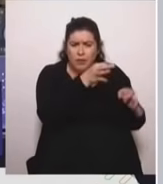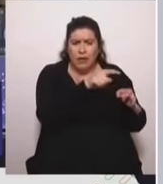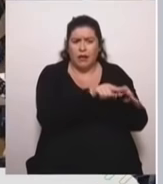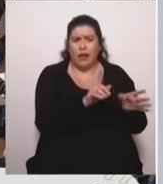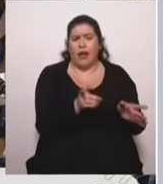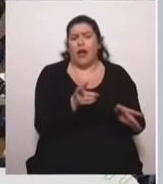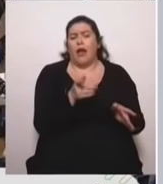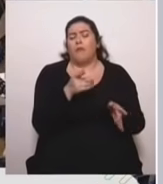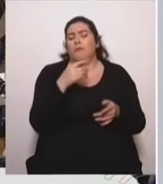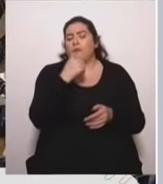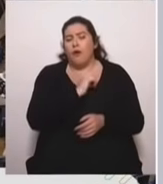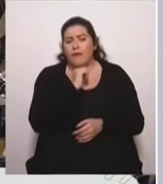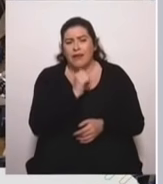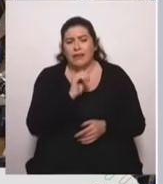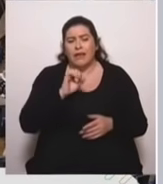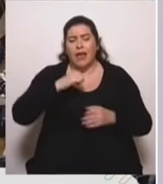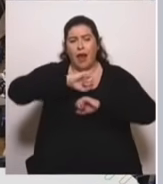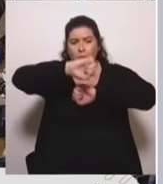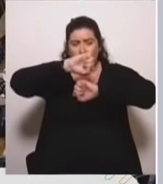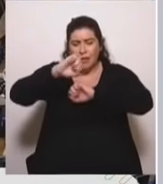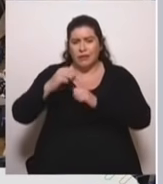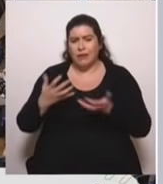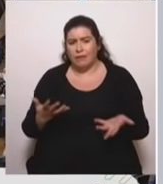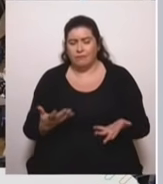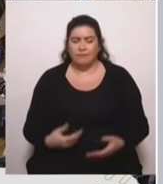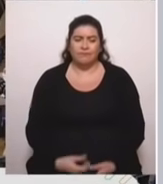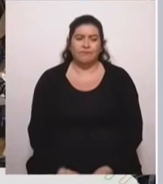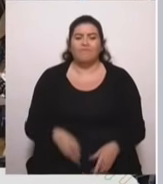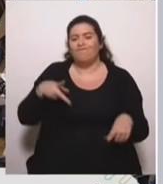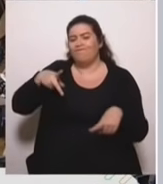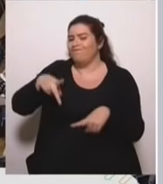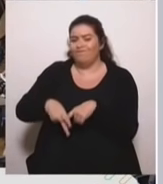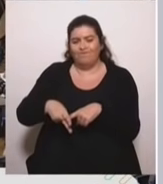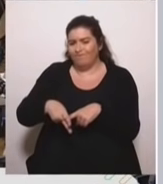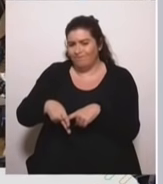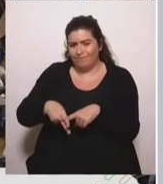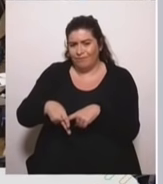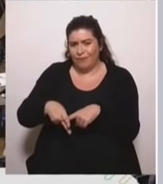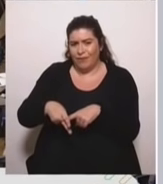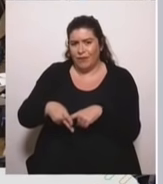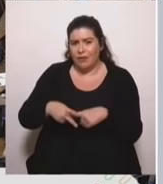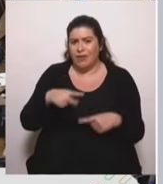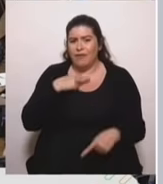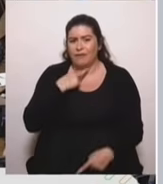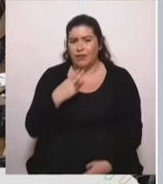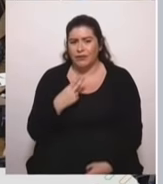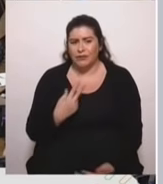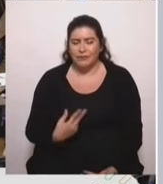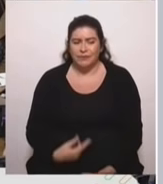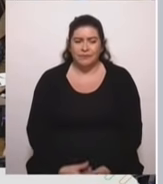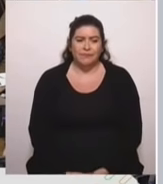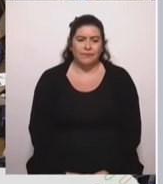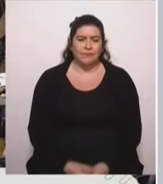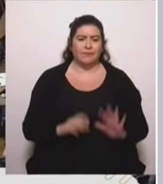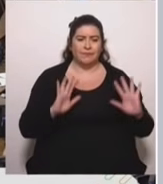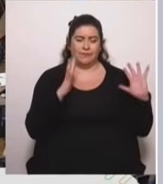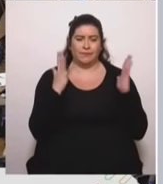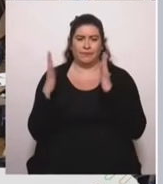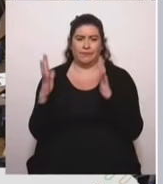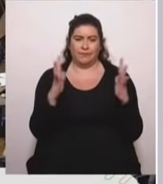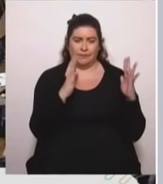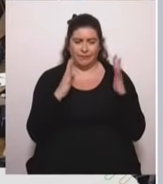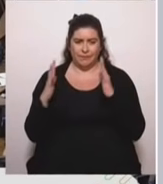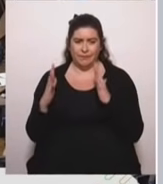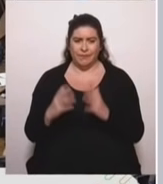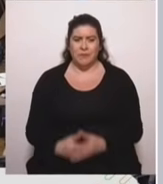específicos de aquellos que estuvieron a favor de cada opción. Por lo tanto, me parece una opción razonable